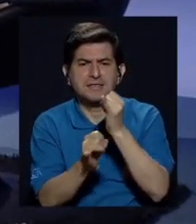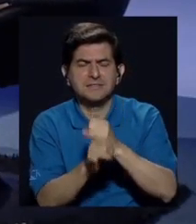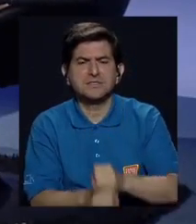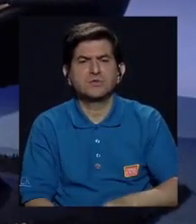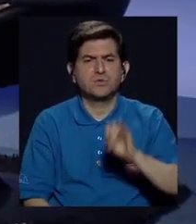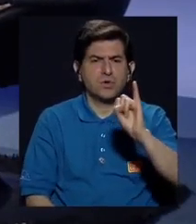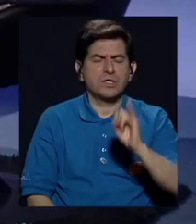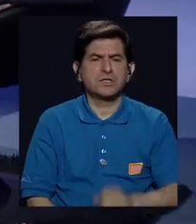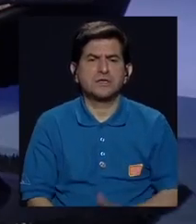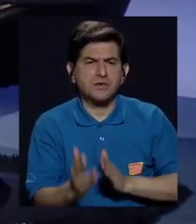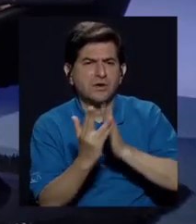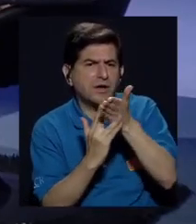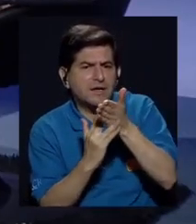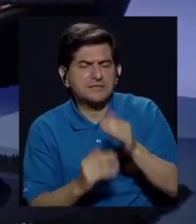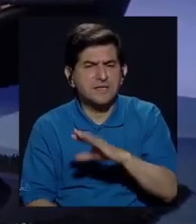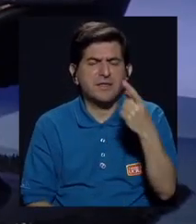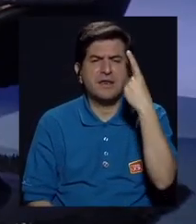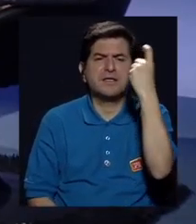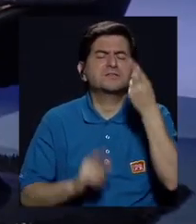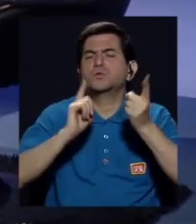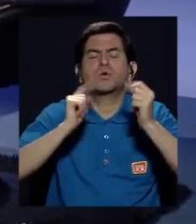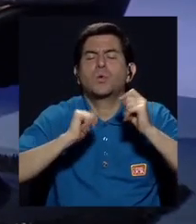dos, ¿cuáles son sus sueños?